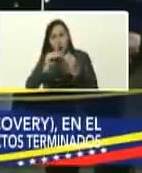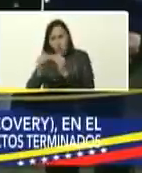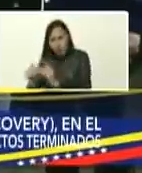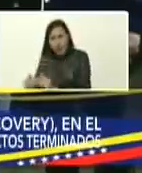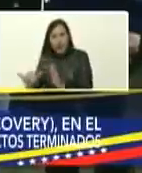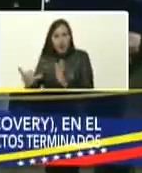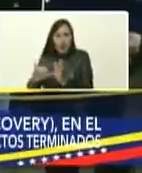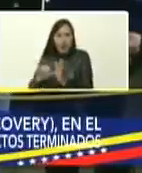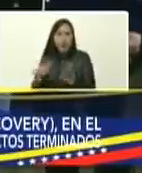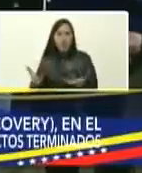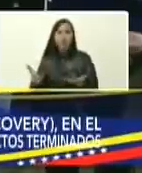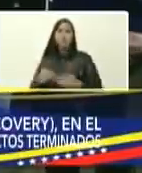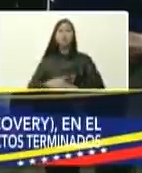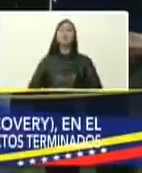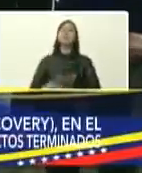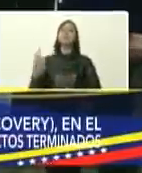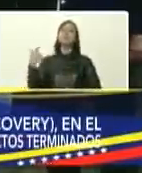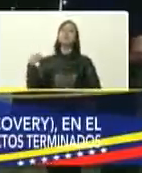Entonces, digamos que también tiene